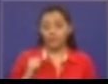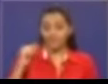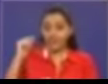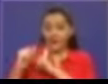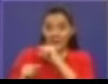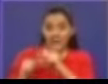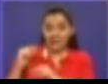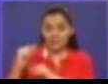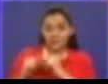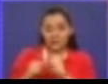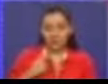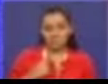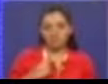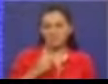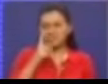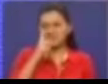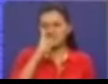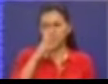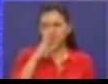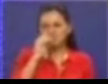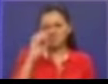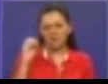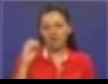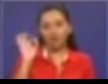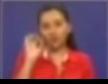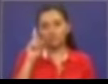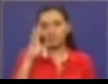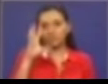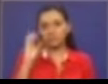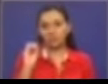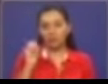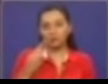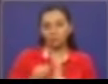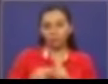100 salarios, de 100 a 150 salarios. ¿Cuánto pagaba?